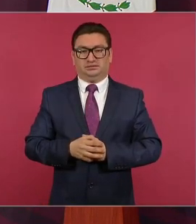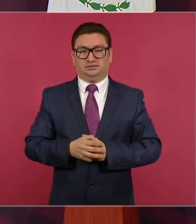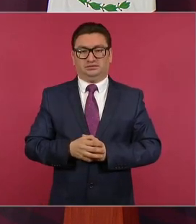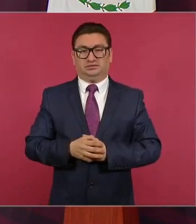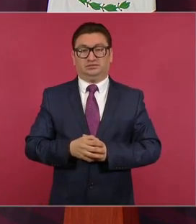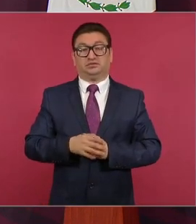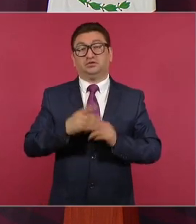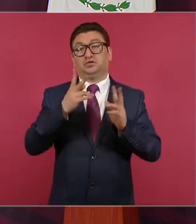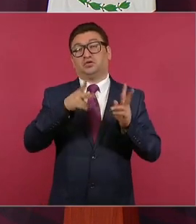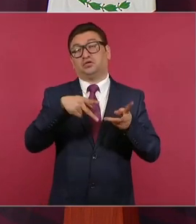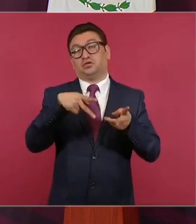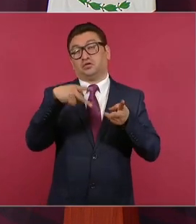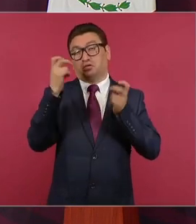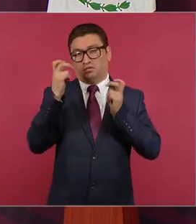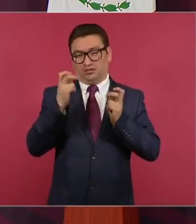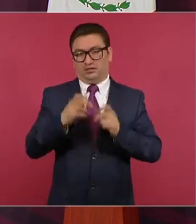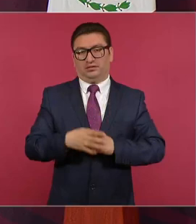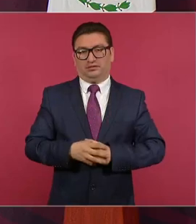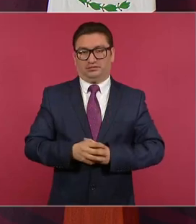robaban,